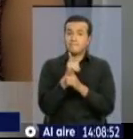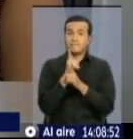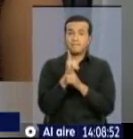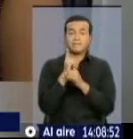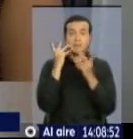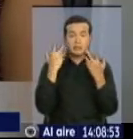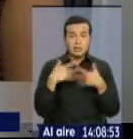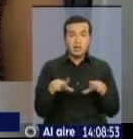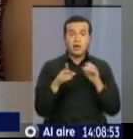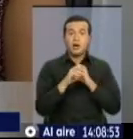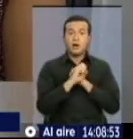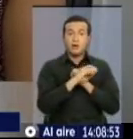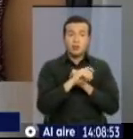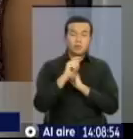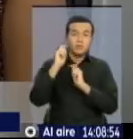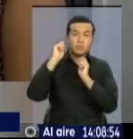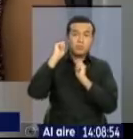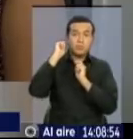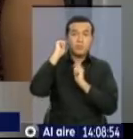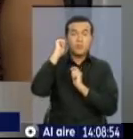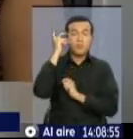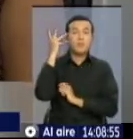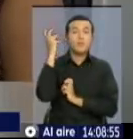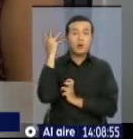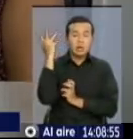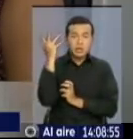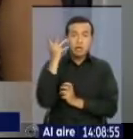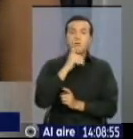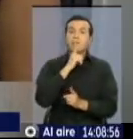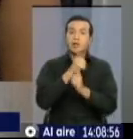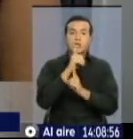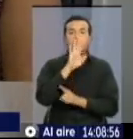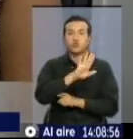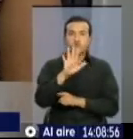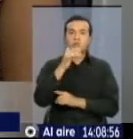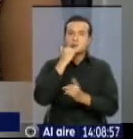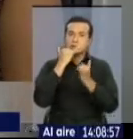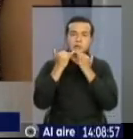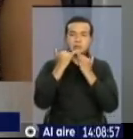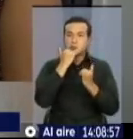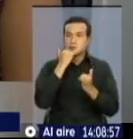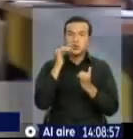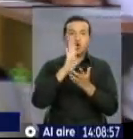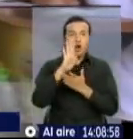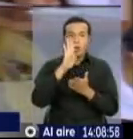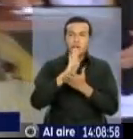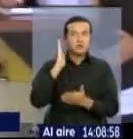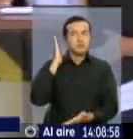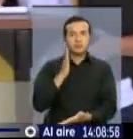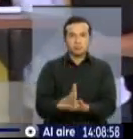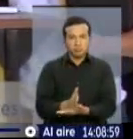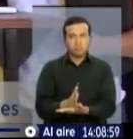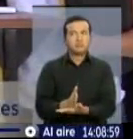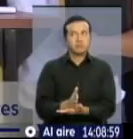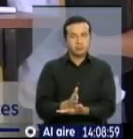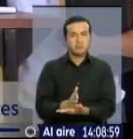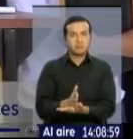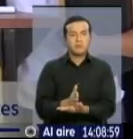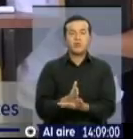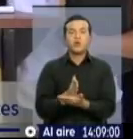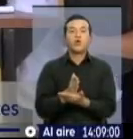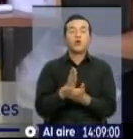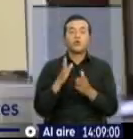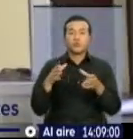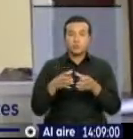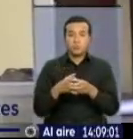esta campaña queremos nosotros erradicar estas malas prácticas de las unidades educativas. Al mismo tiempo, esta cartera de